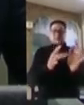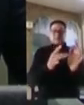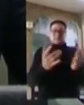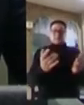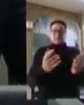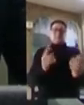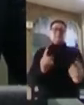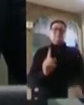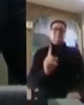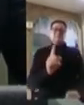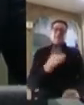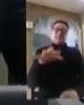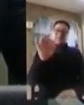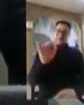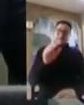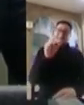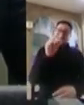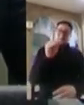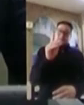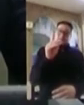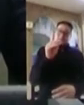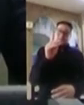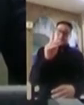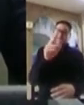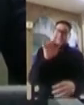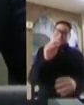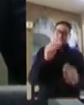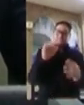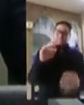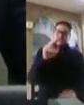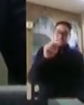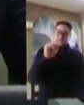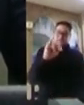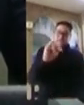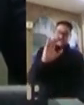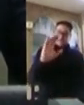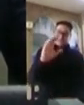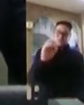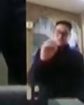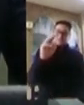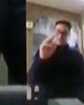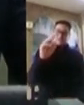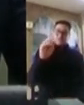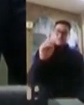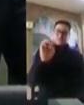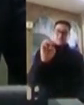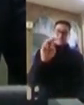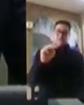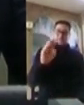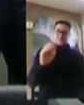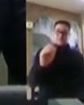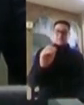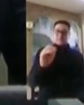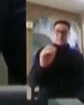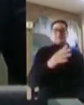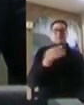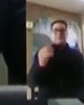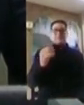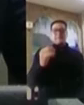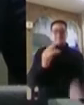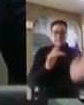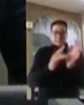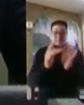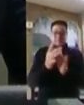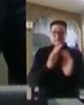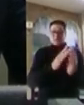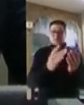hombre entendido en la ley, pero llegó a Jesús de noche. Y entonces Jesús comenzó a